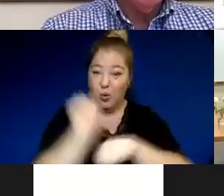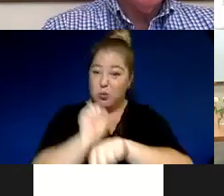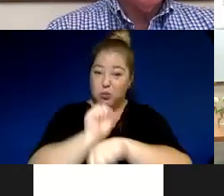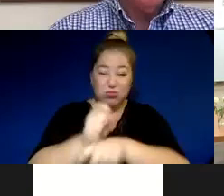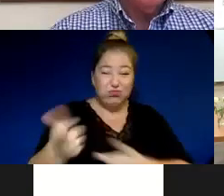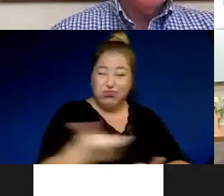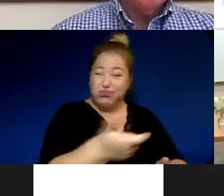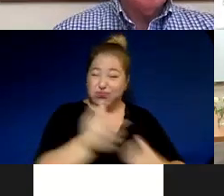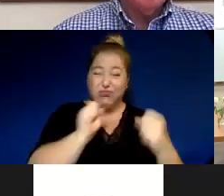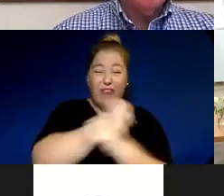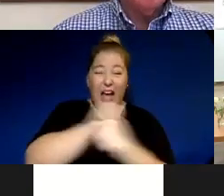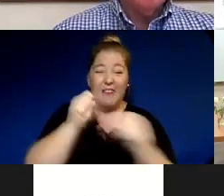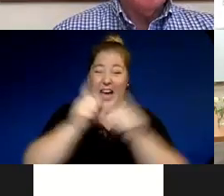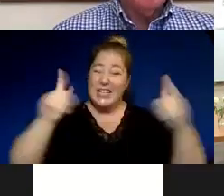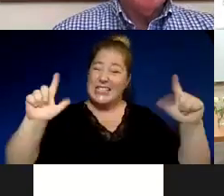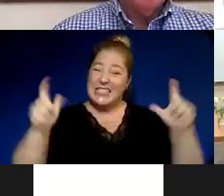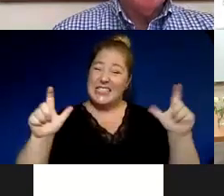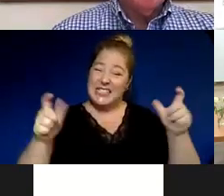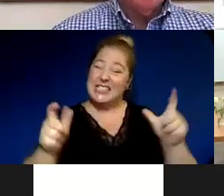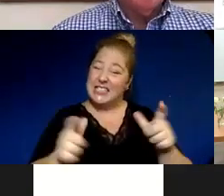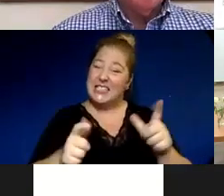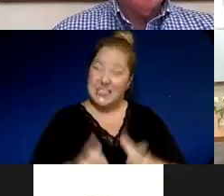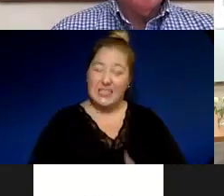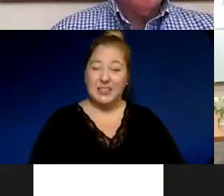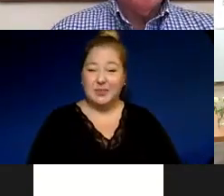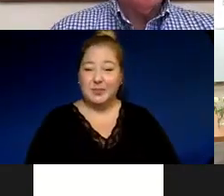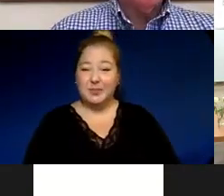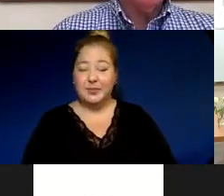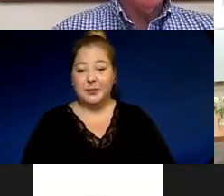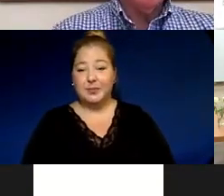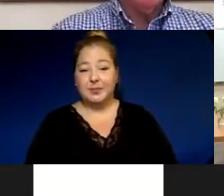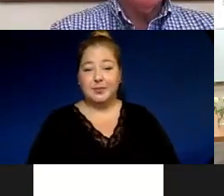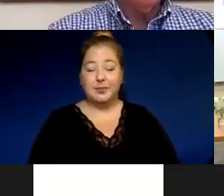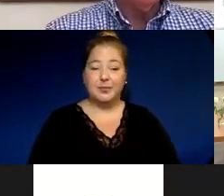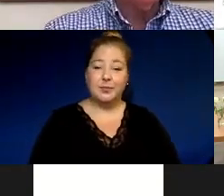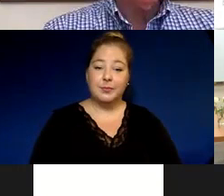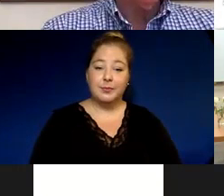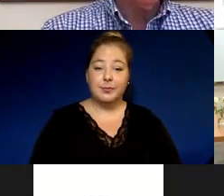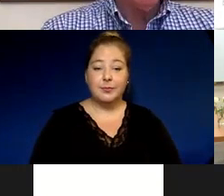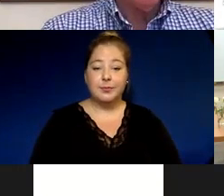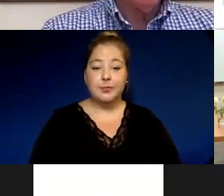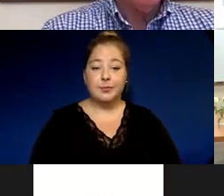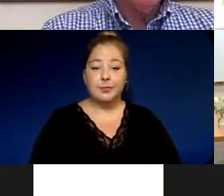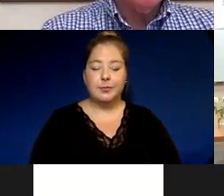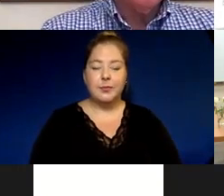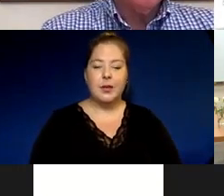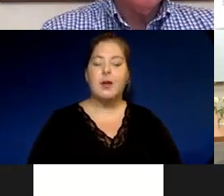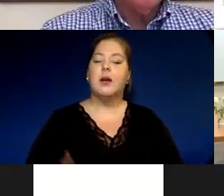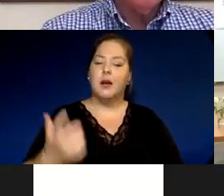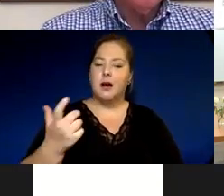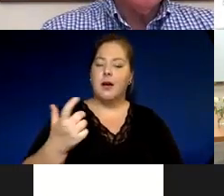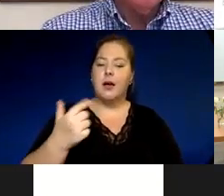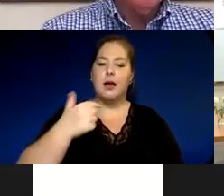y claro, la idea es no tener que utilizar recursos de manera innecesaria, cuando no es necesario.